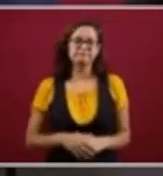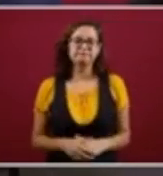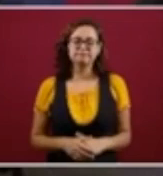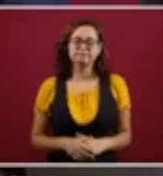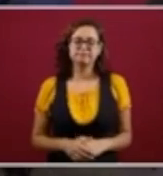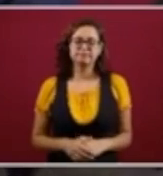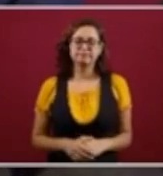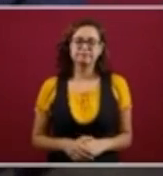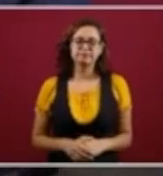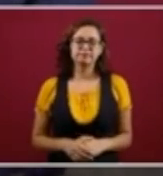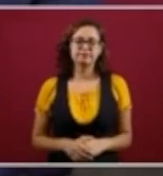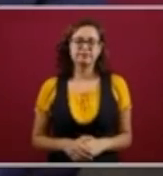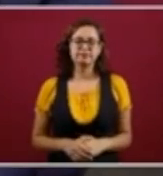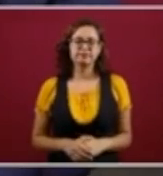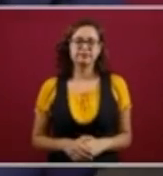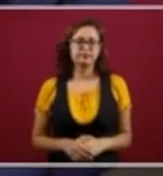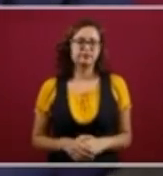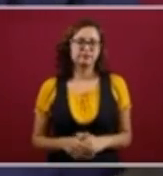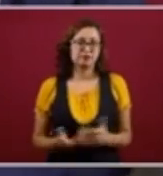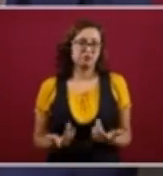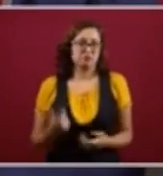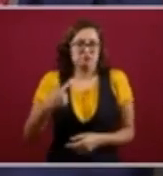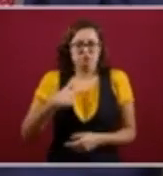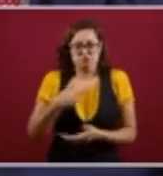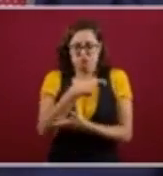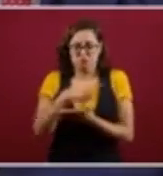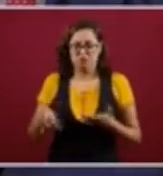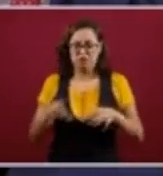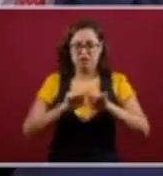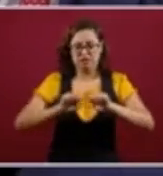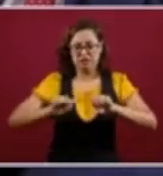lo de la longaniza.